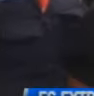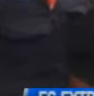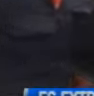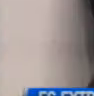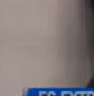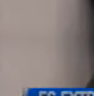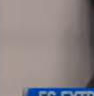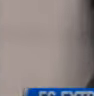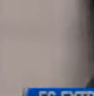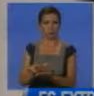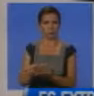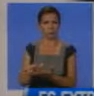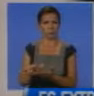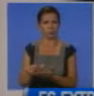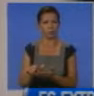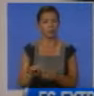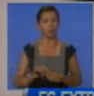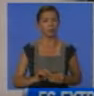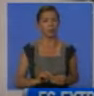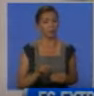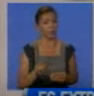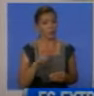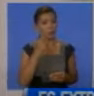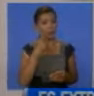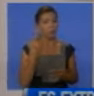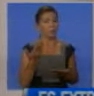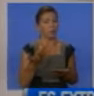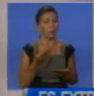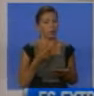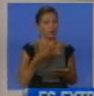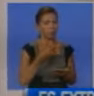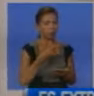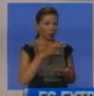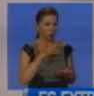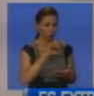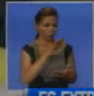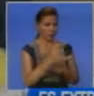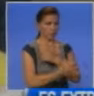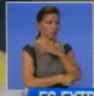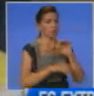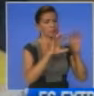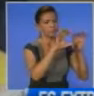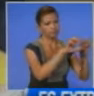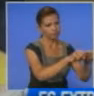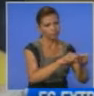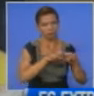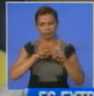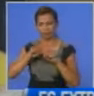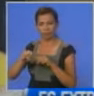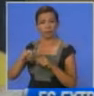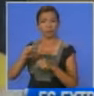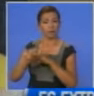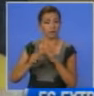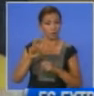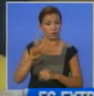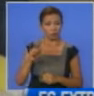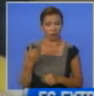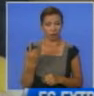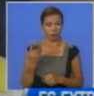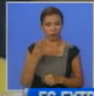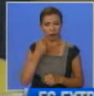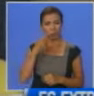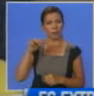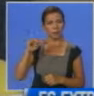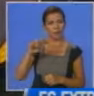de la Interpol. Aslam N. fue extraditado desde la Guayana Francesa y es acusado del asesinato de Merino en el 2011. En ese